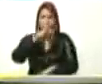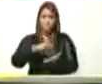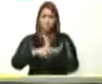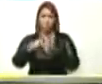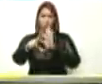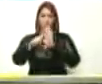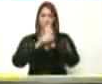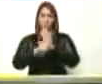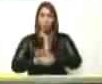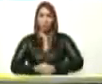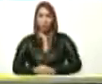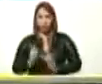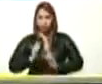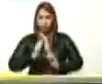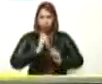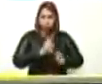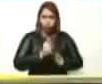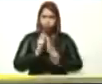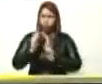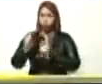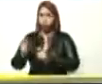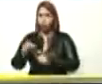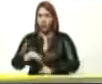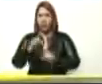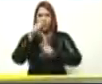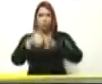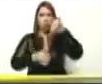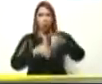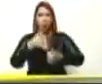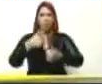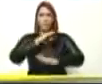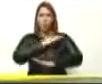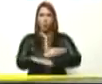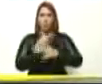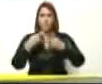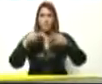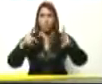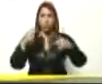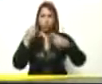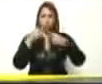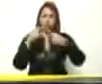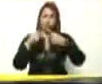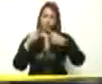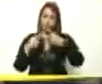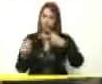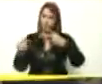leyes, designar, los poderes públicos, y muchas otras cosas más,